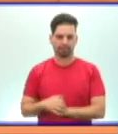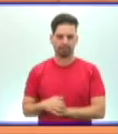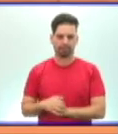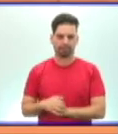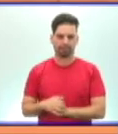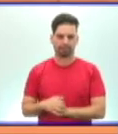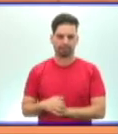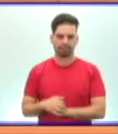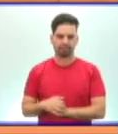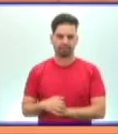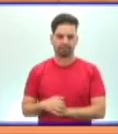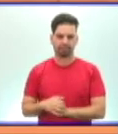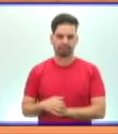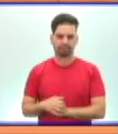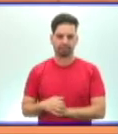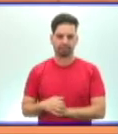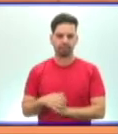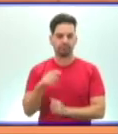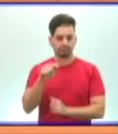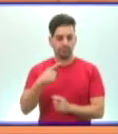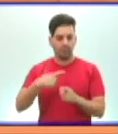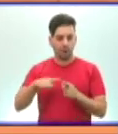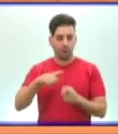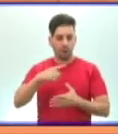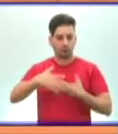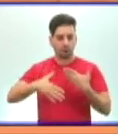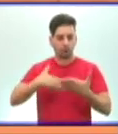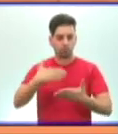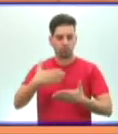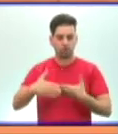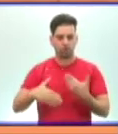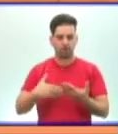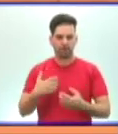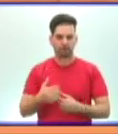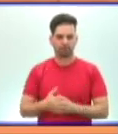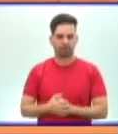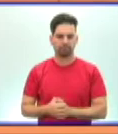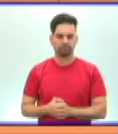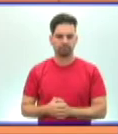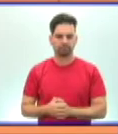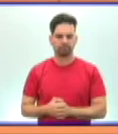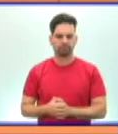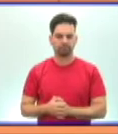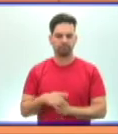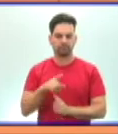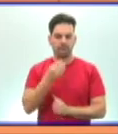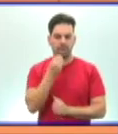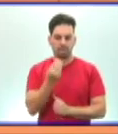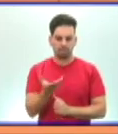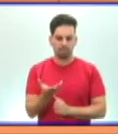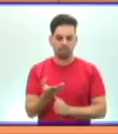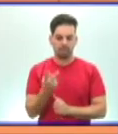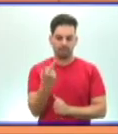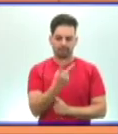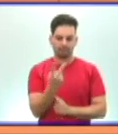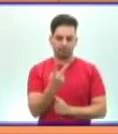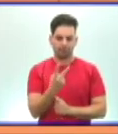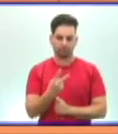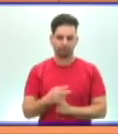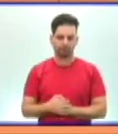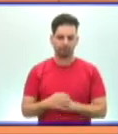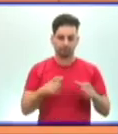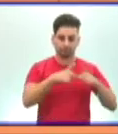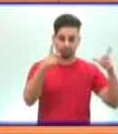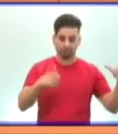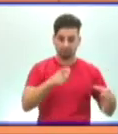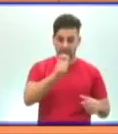problemas ambientales que también enfrentamos en nuestro planeta, que puede ser de un extremo o del otro. Y el